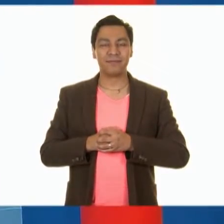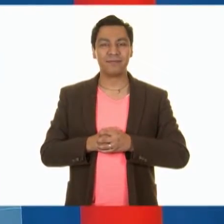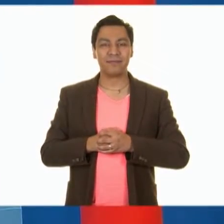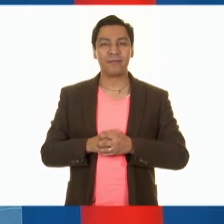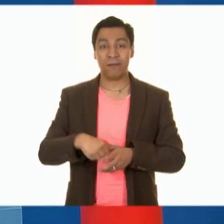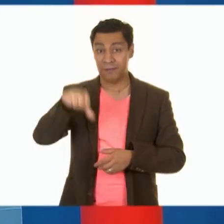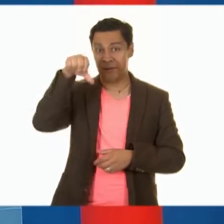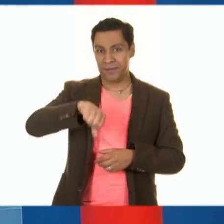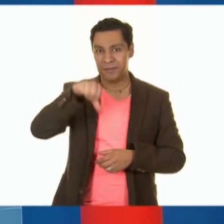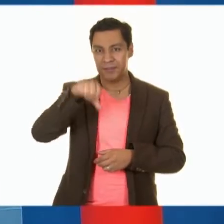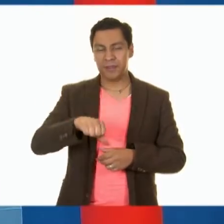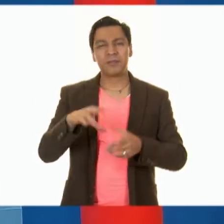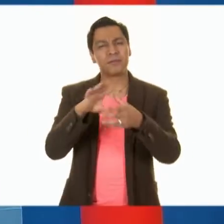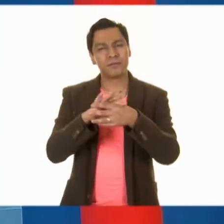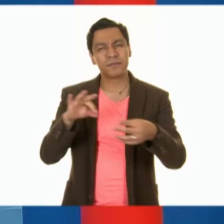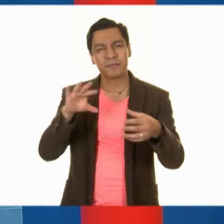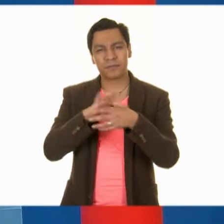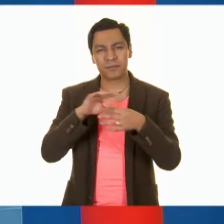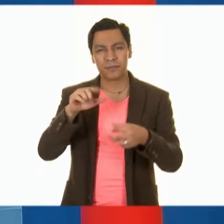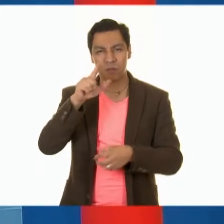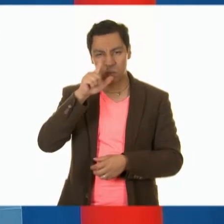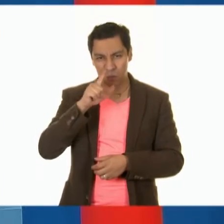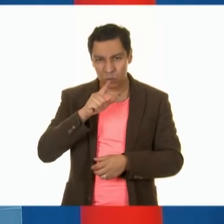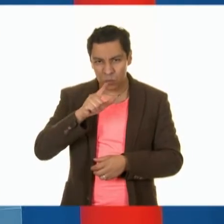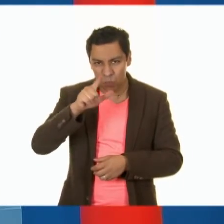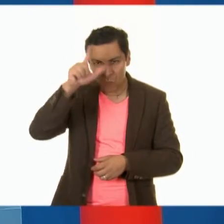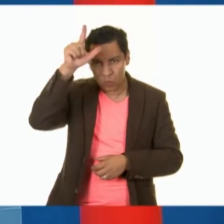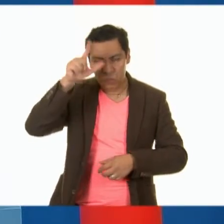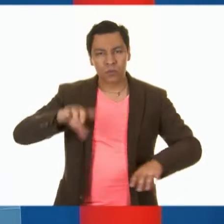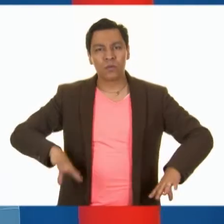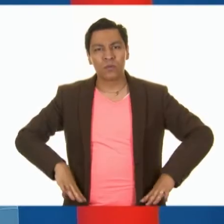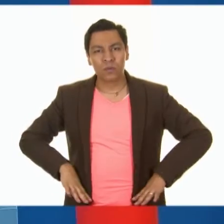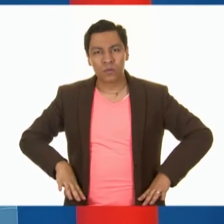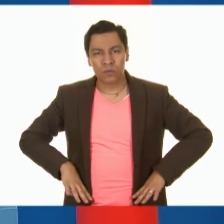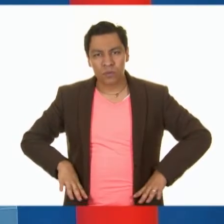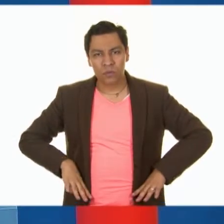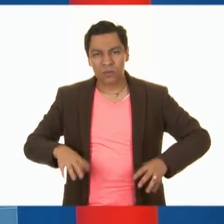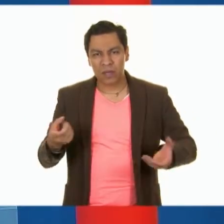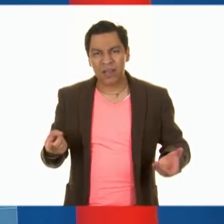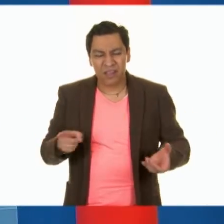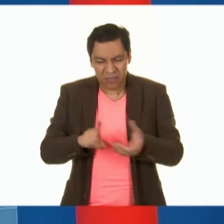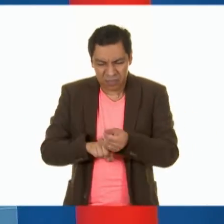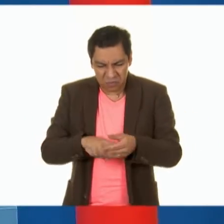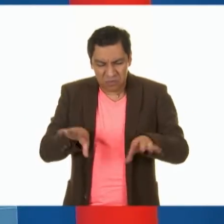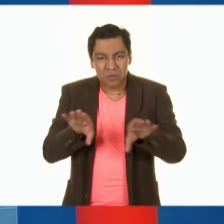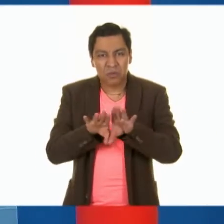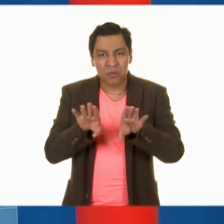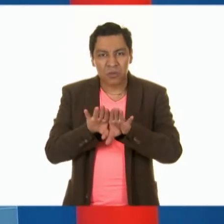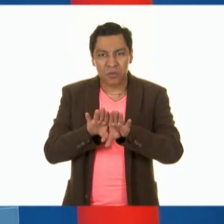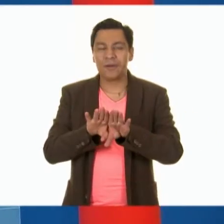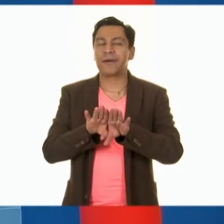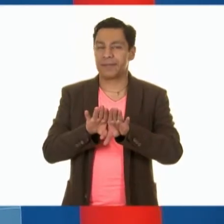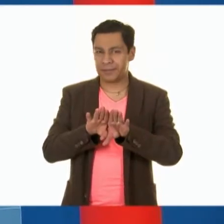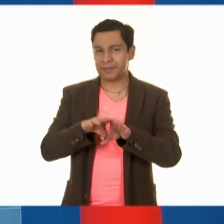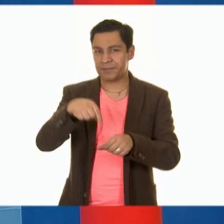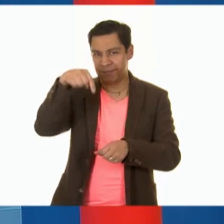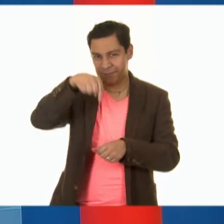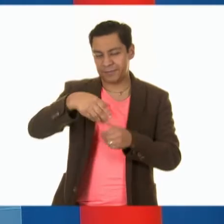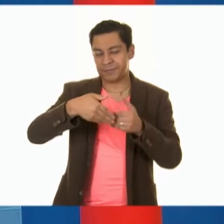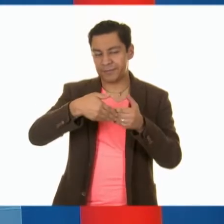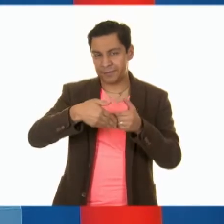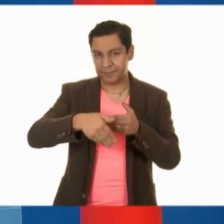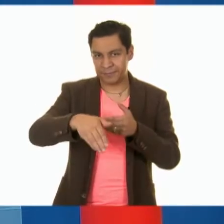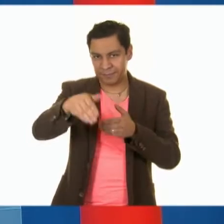El día de hoy hablaremos de las propiedades de la luz. Esto tiene mucho que ver con las clases anteriores y también con las siguientes. Juan Carlos,